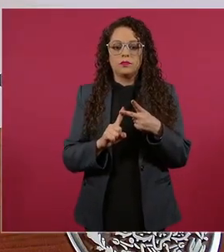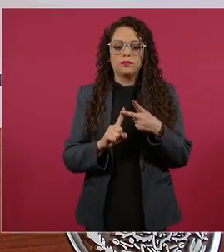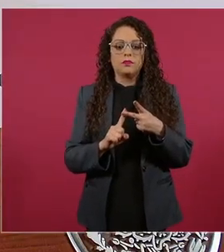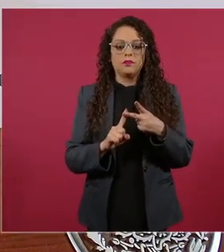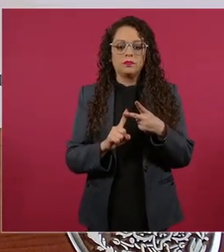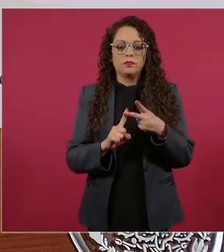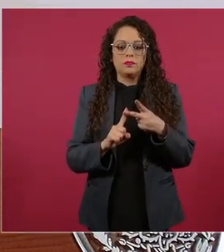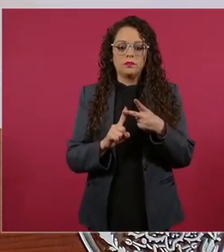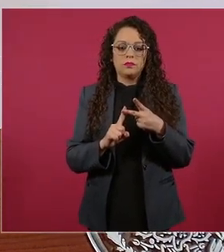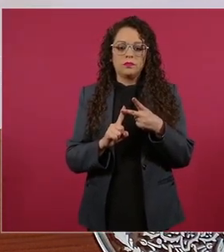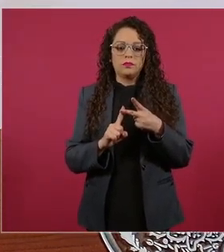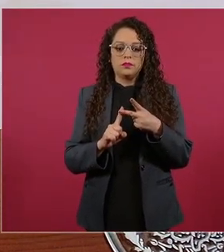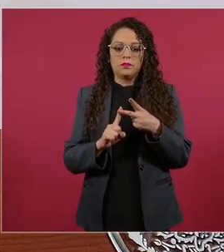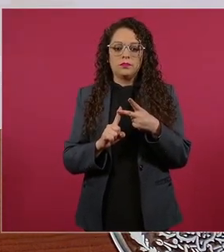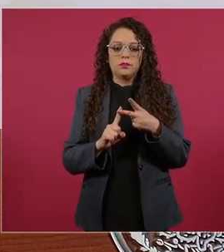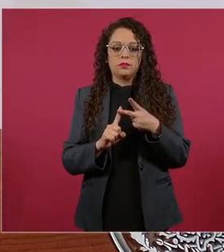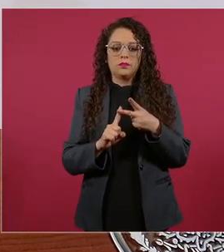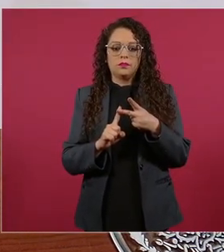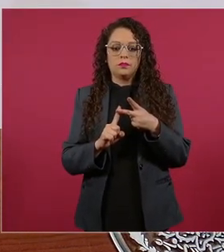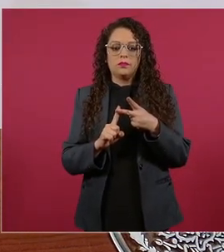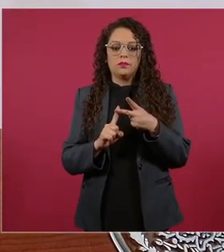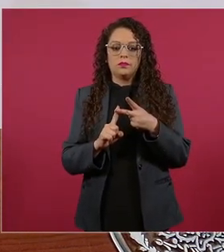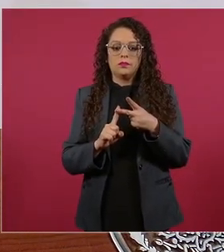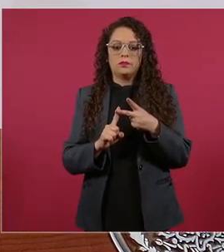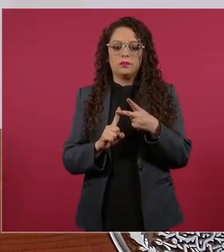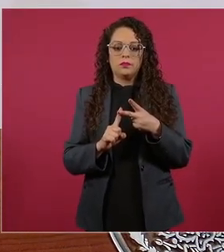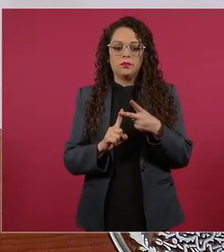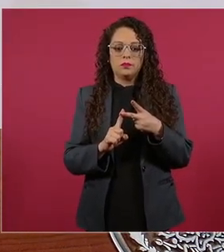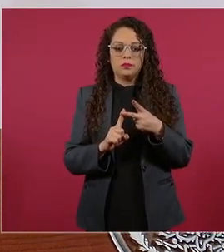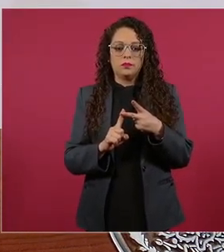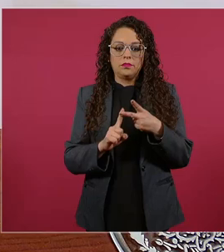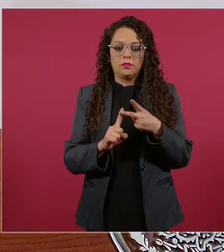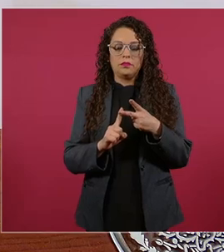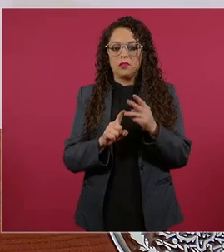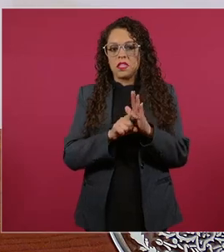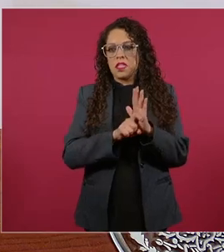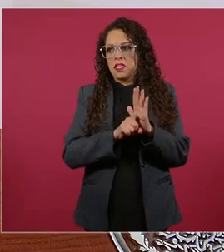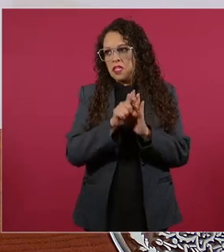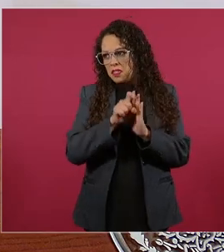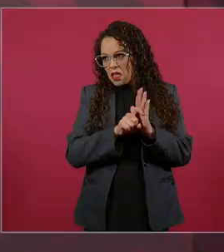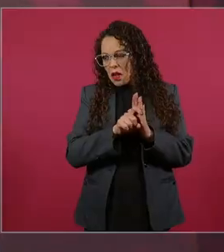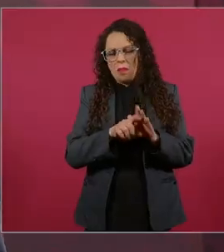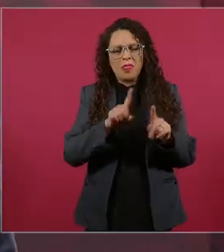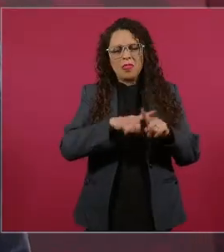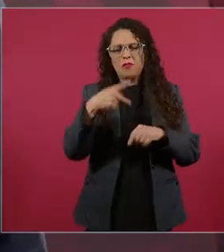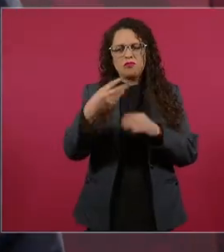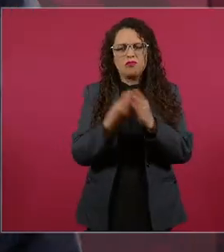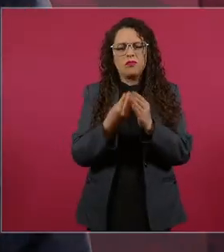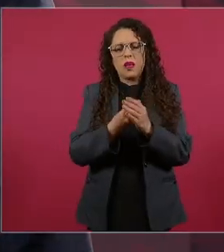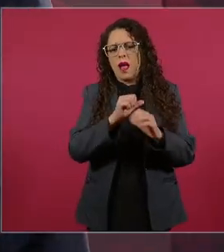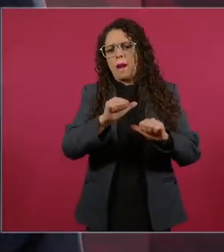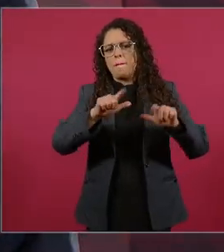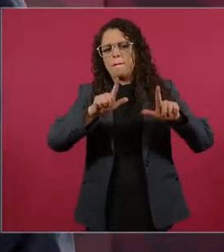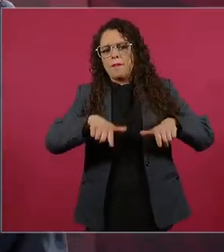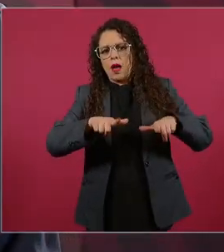Facebook, las plataformas Instagram pueden tener un sistema